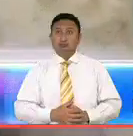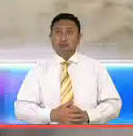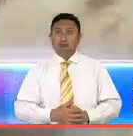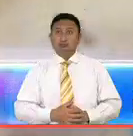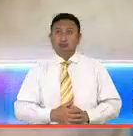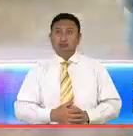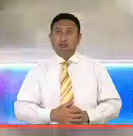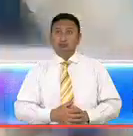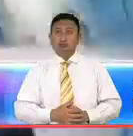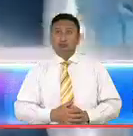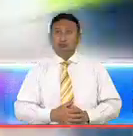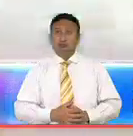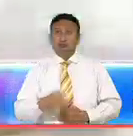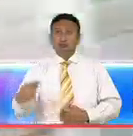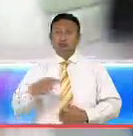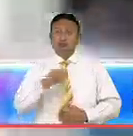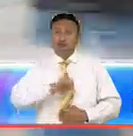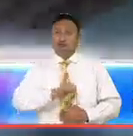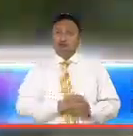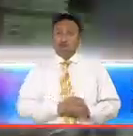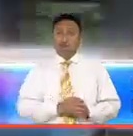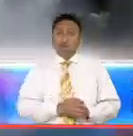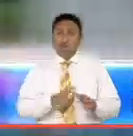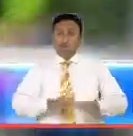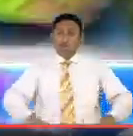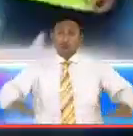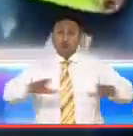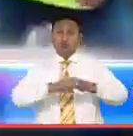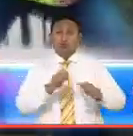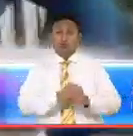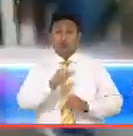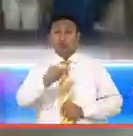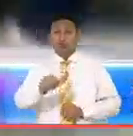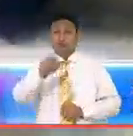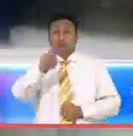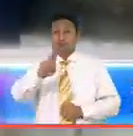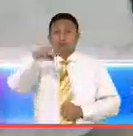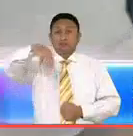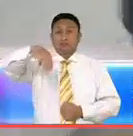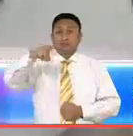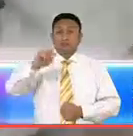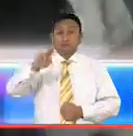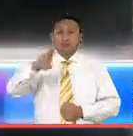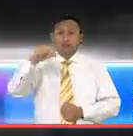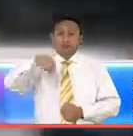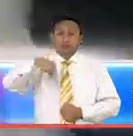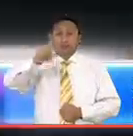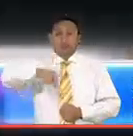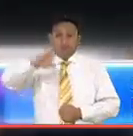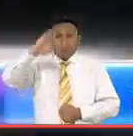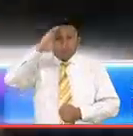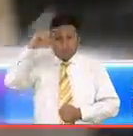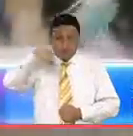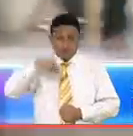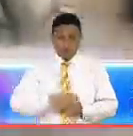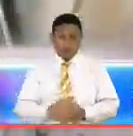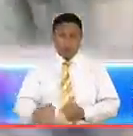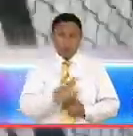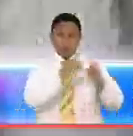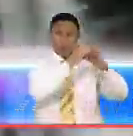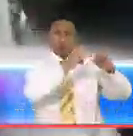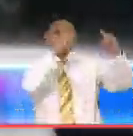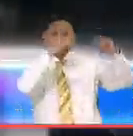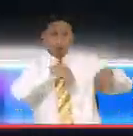son unos grandes laboratorios pero en plena zona urbana en el sector de la armenia agentes antinarcóticos encontraron un vivero adaptado a la ciudad